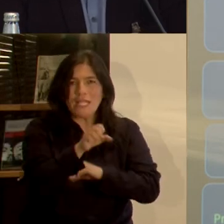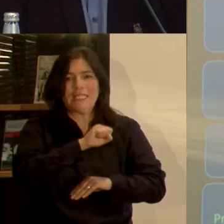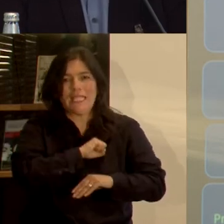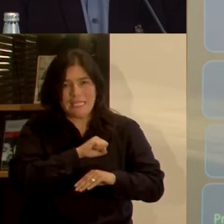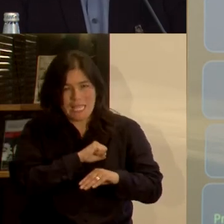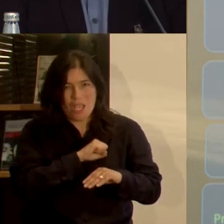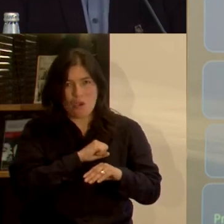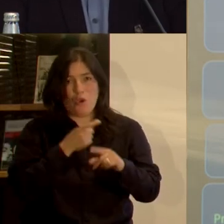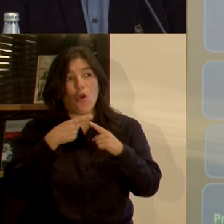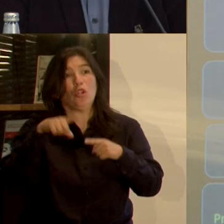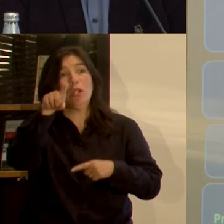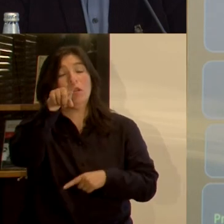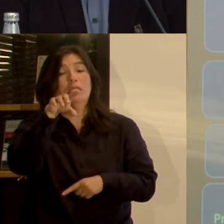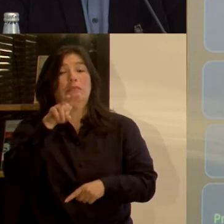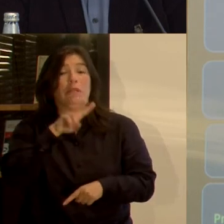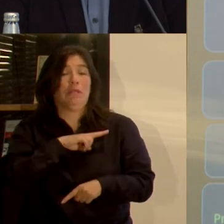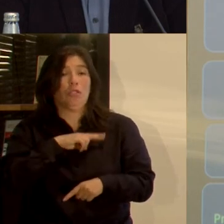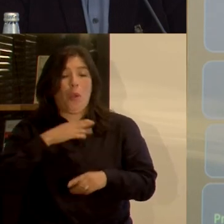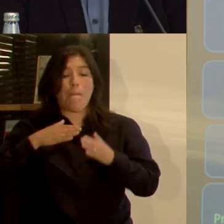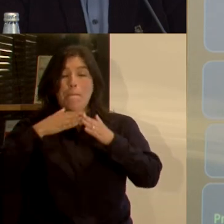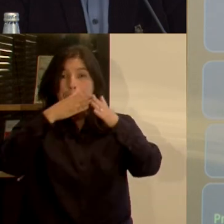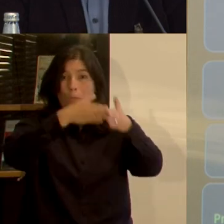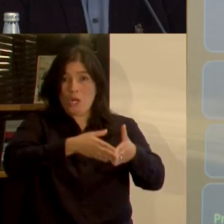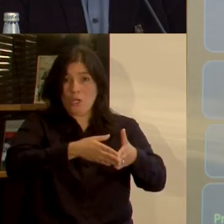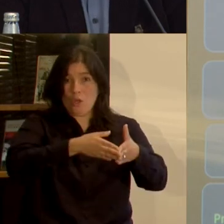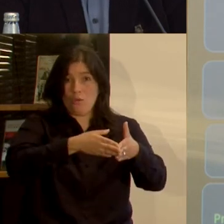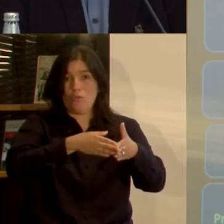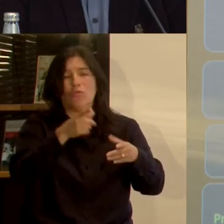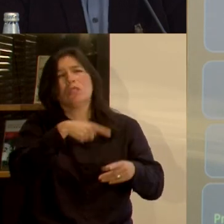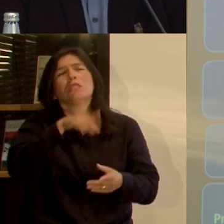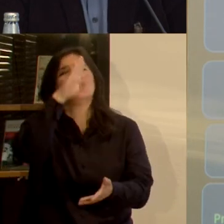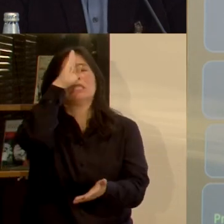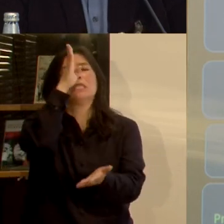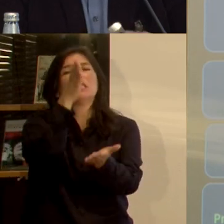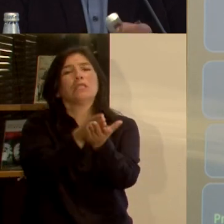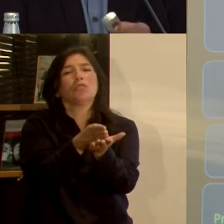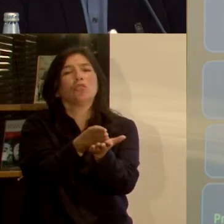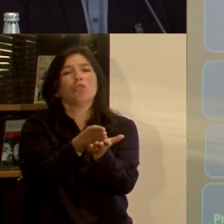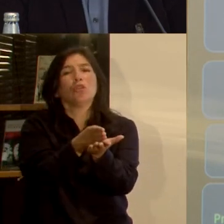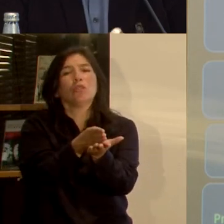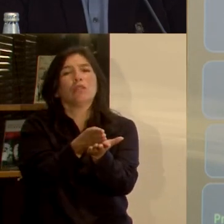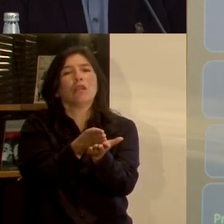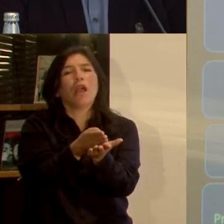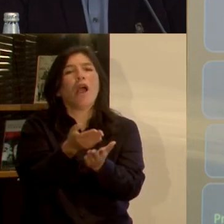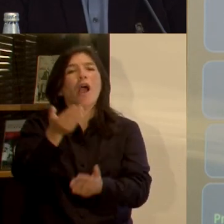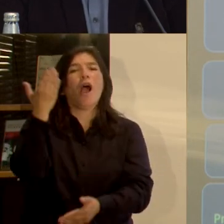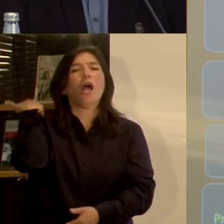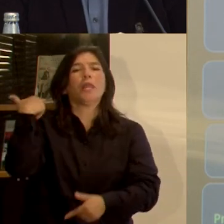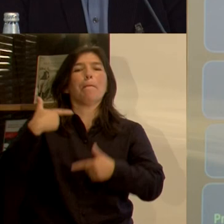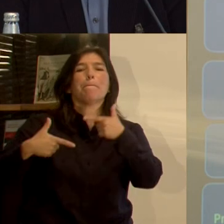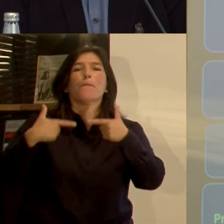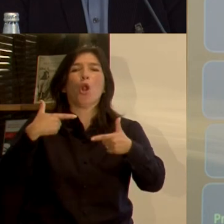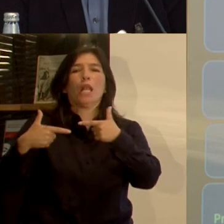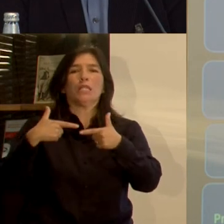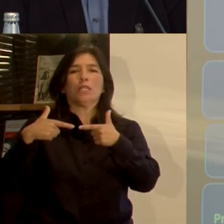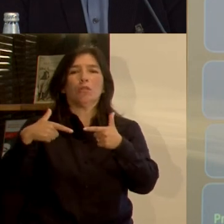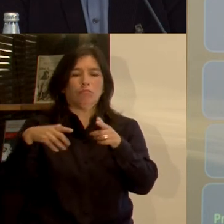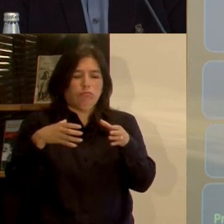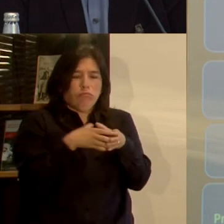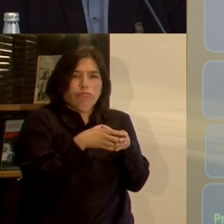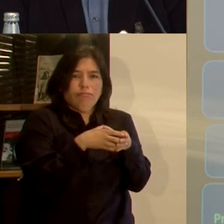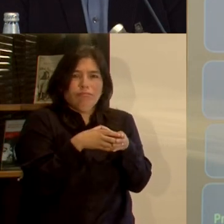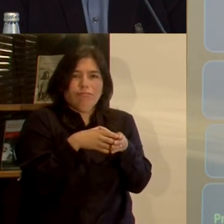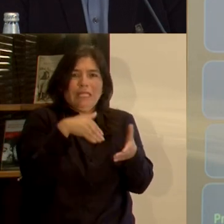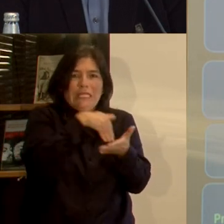de puertos, para el caso de algunas ciudades metropolitanas, son decisiones que se decidida políticamente a nivel